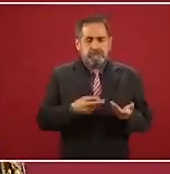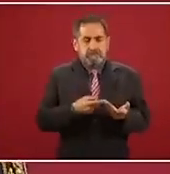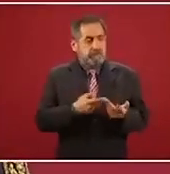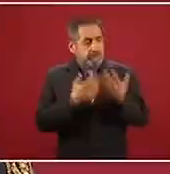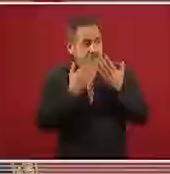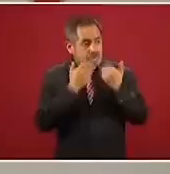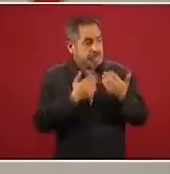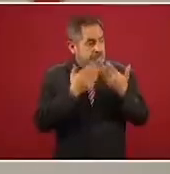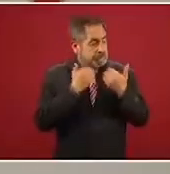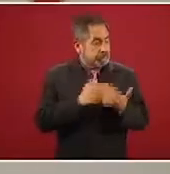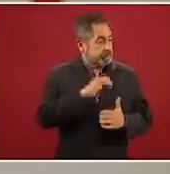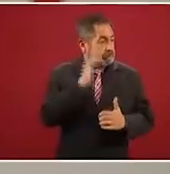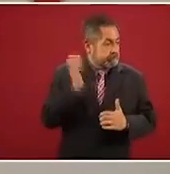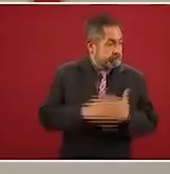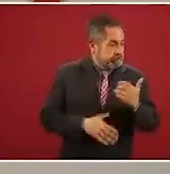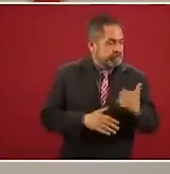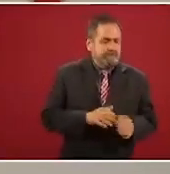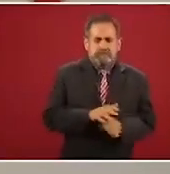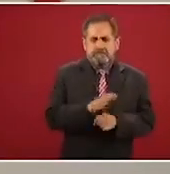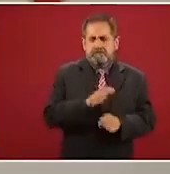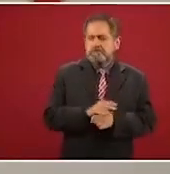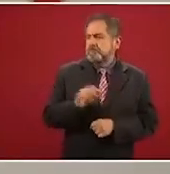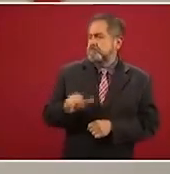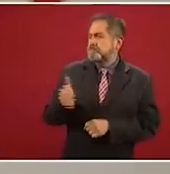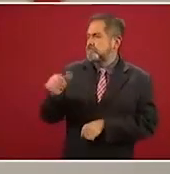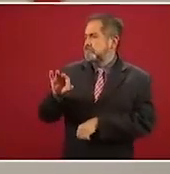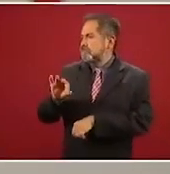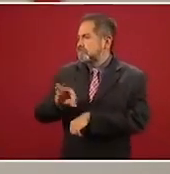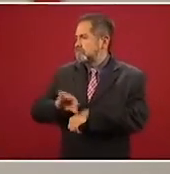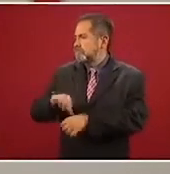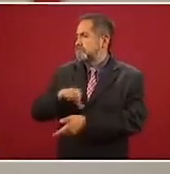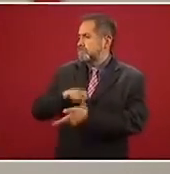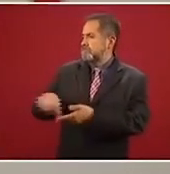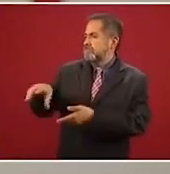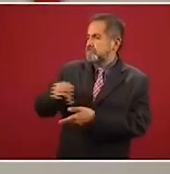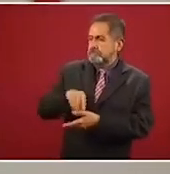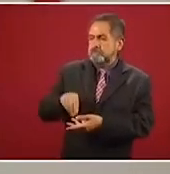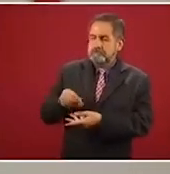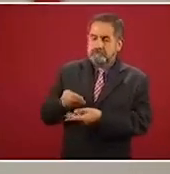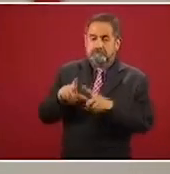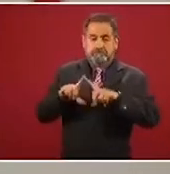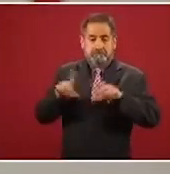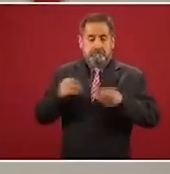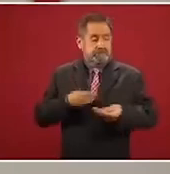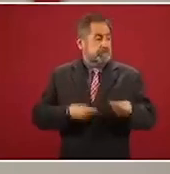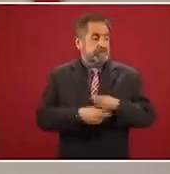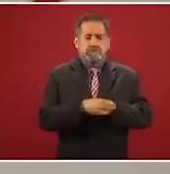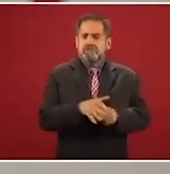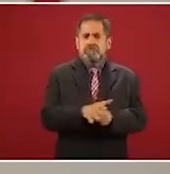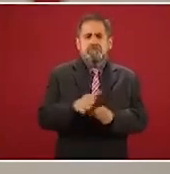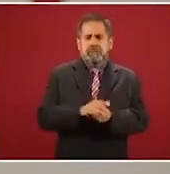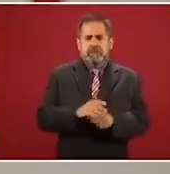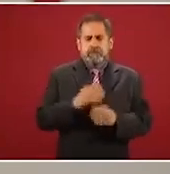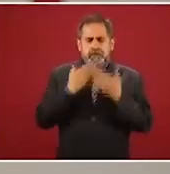tuvimos y que hubo la necesidad de adquirirlo, ¿no? De esta manera cubrimos